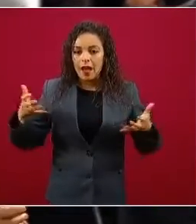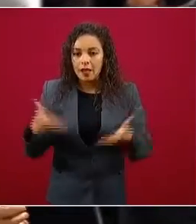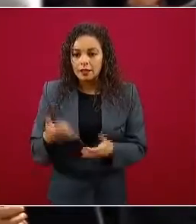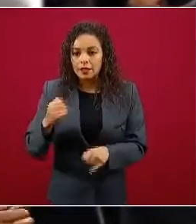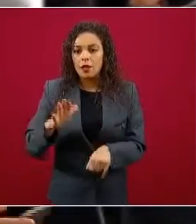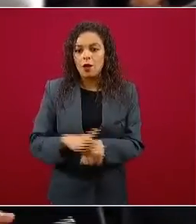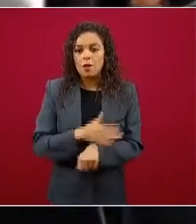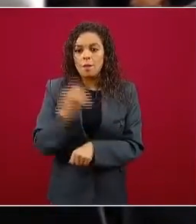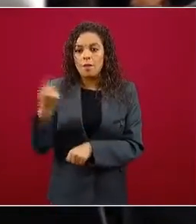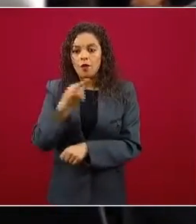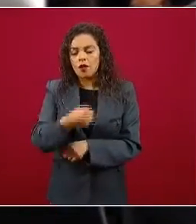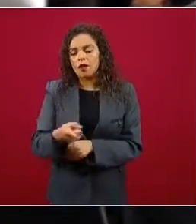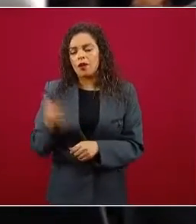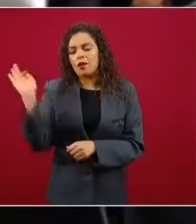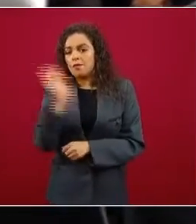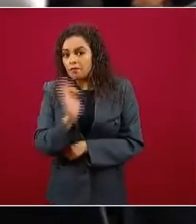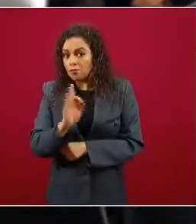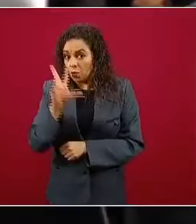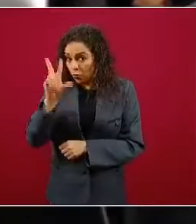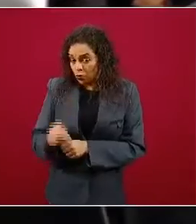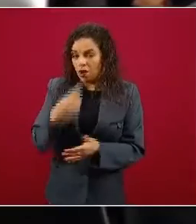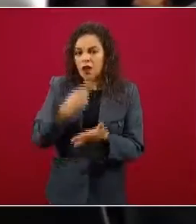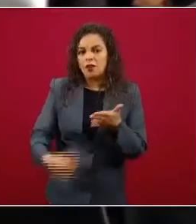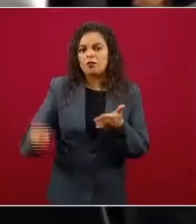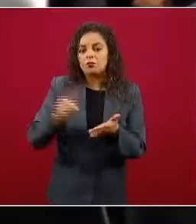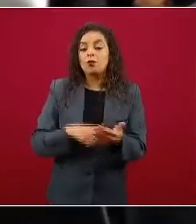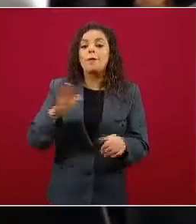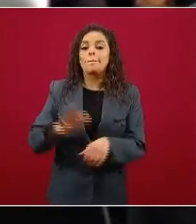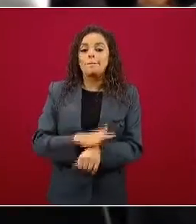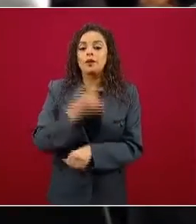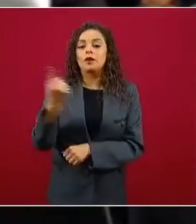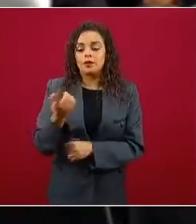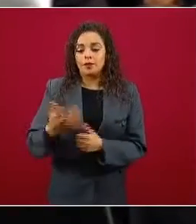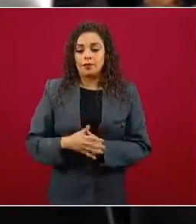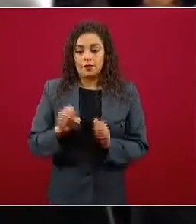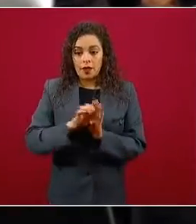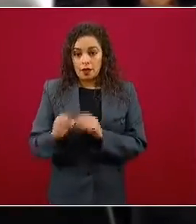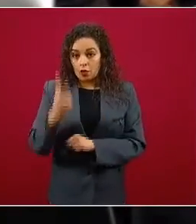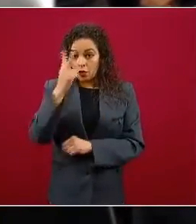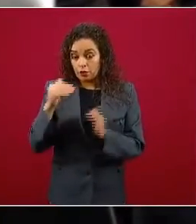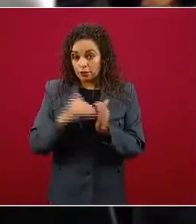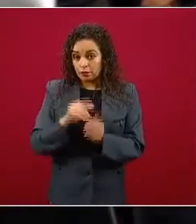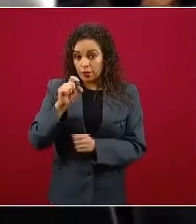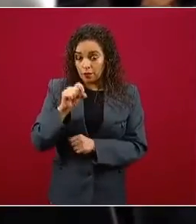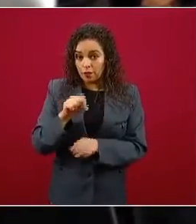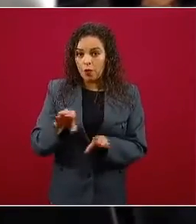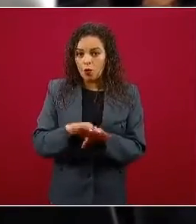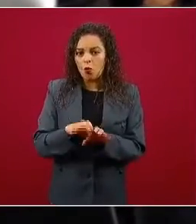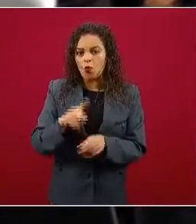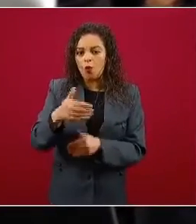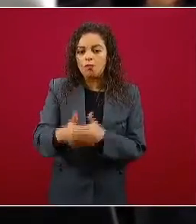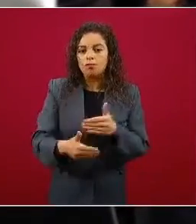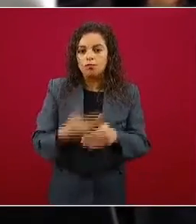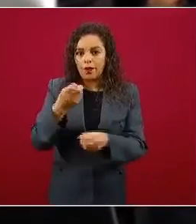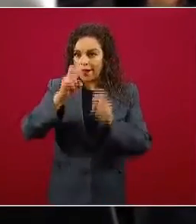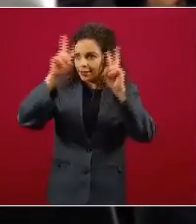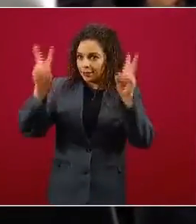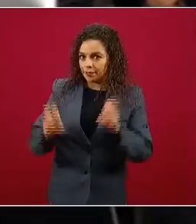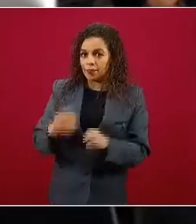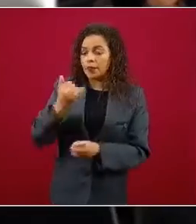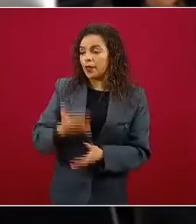en todo caso, por qué se rechazarían? Estamos hablando aquí, ahorita, por ejemplo, en el 2020, ¿cómo va sobre ese tema? Y para el